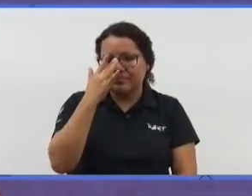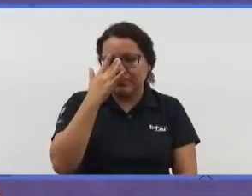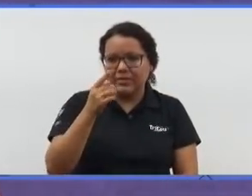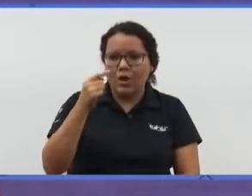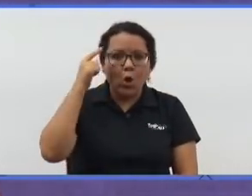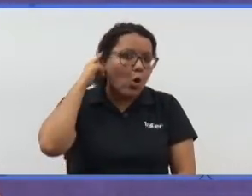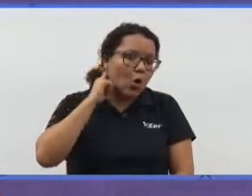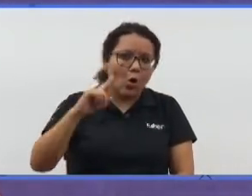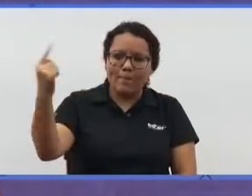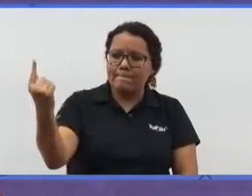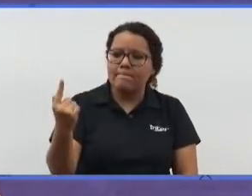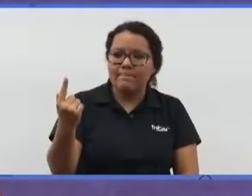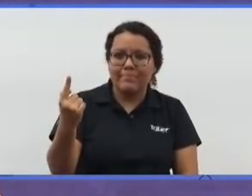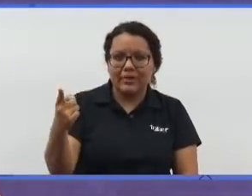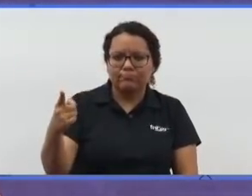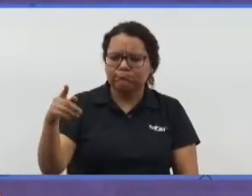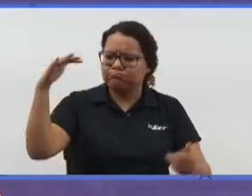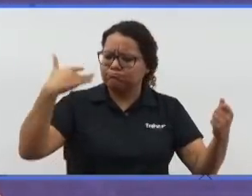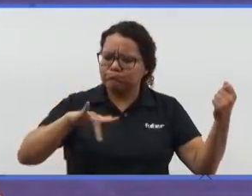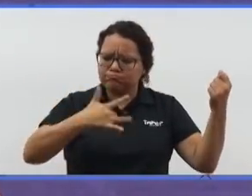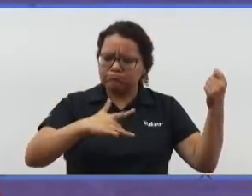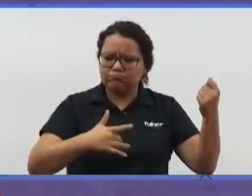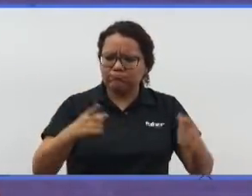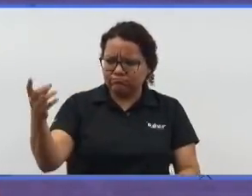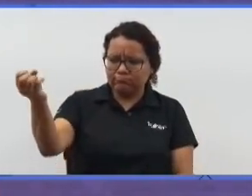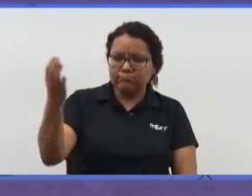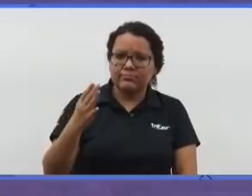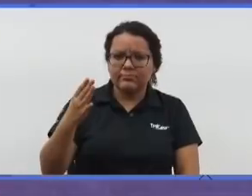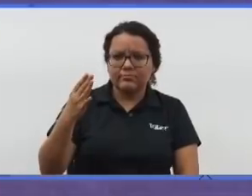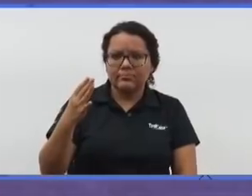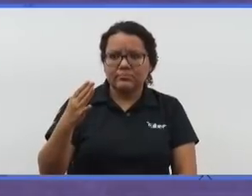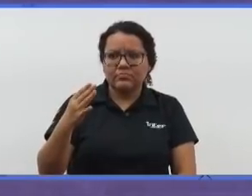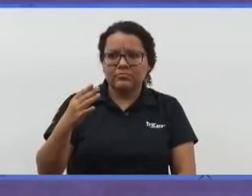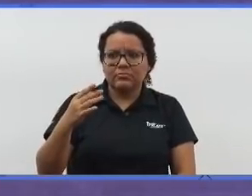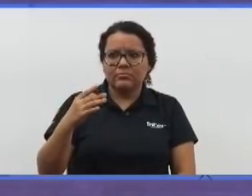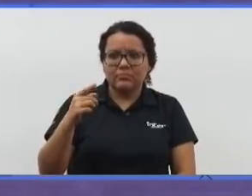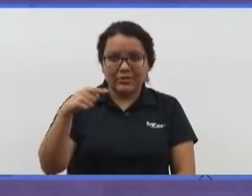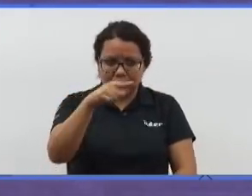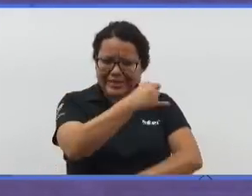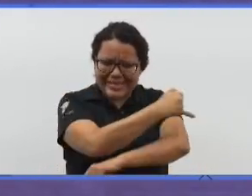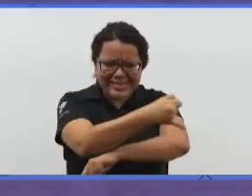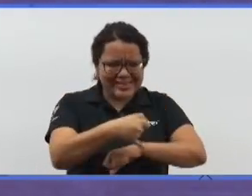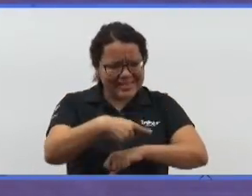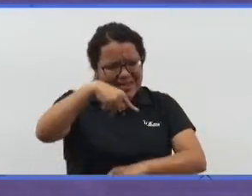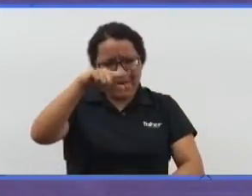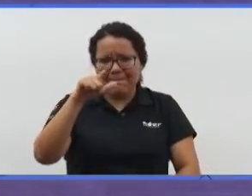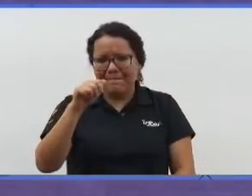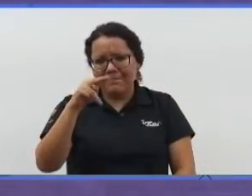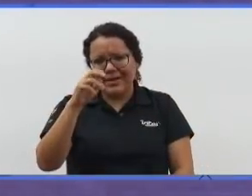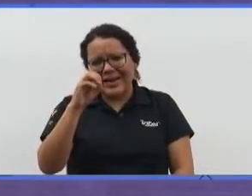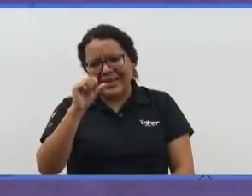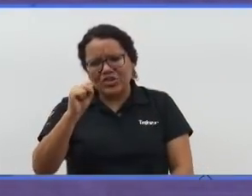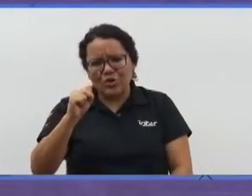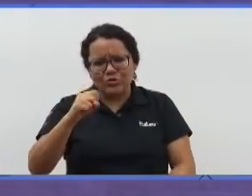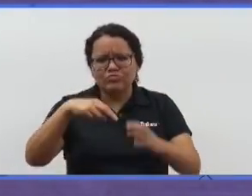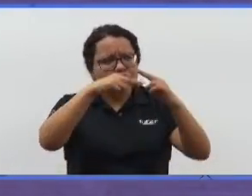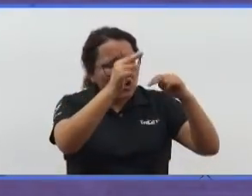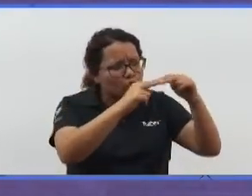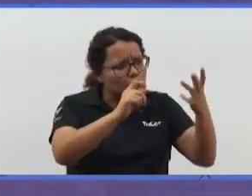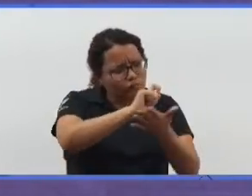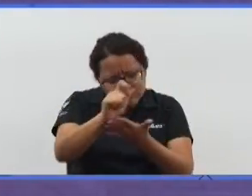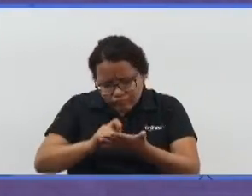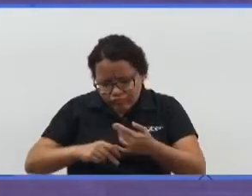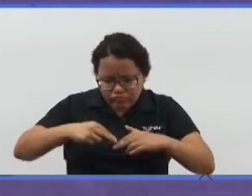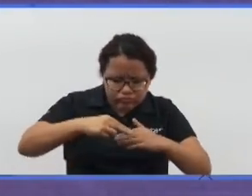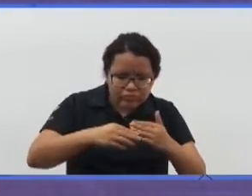diciendo aquí en las canales locales que dios tiene planos usted que es ingeniero sabe cuánto cuesta eso cuánto cuesta a los primeros de construcción si estamos esperando es un